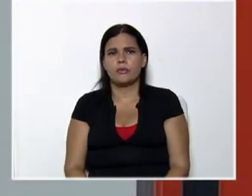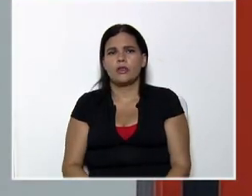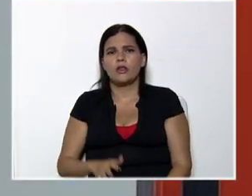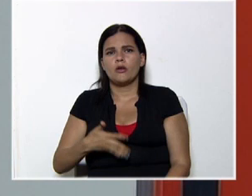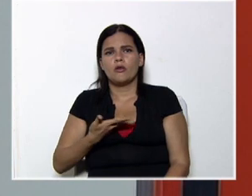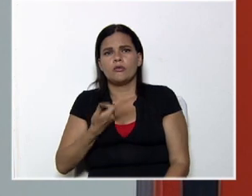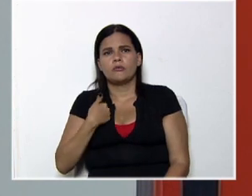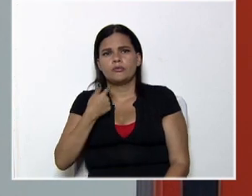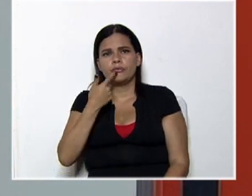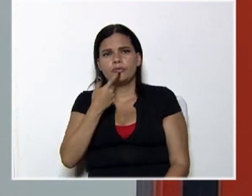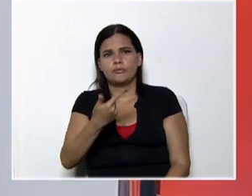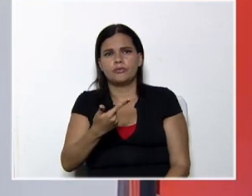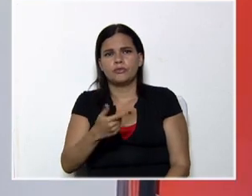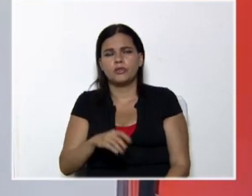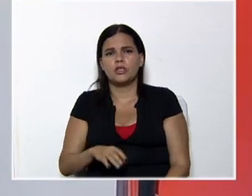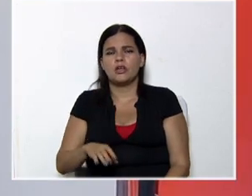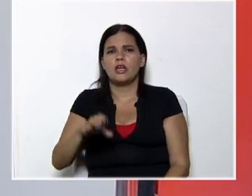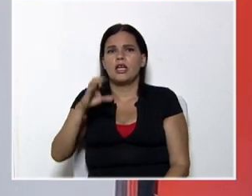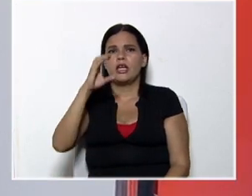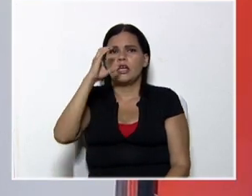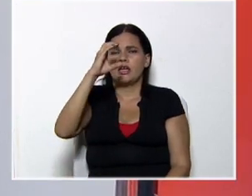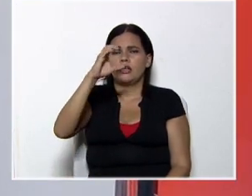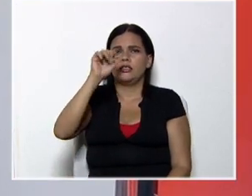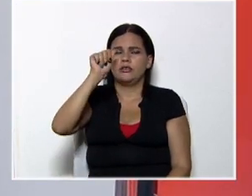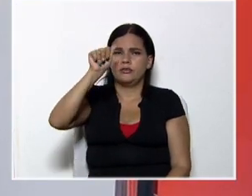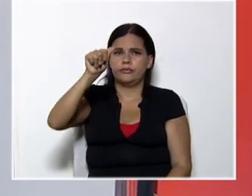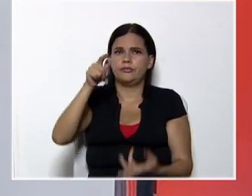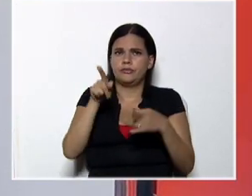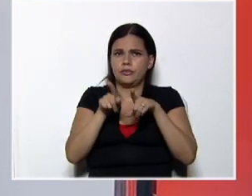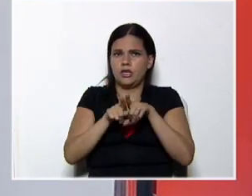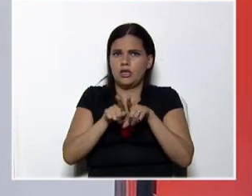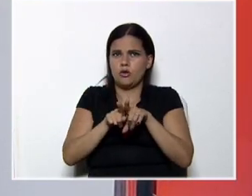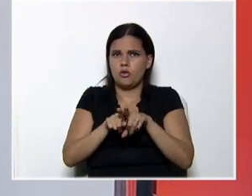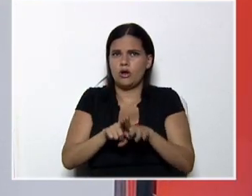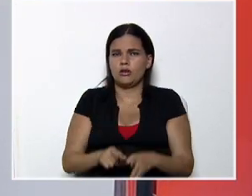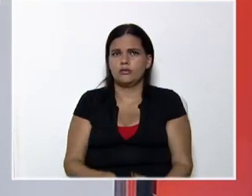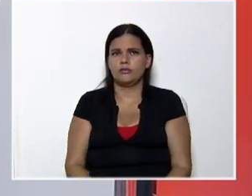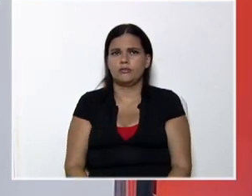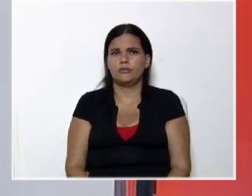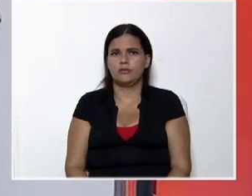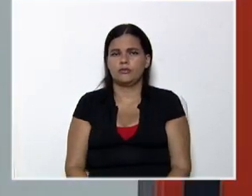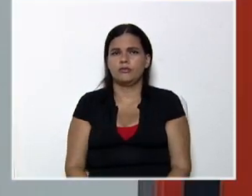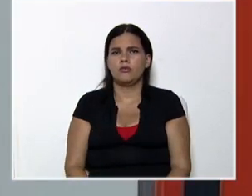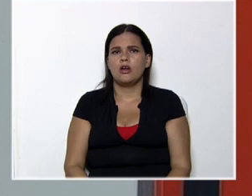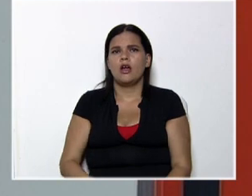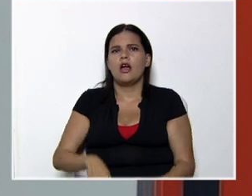Tendríamos entonces que el cateto adyacente es igual a